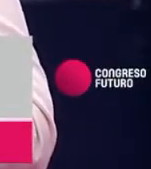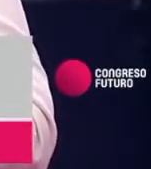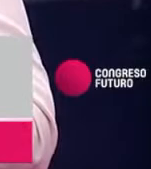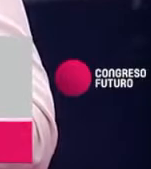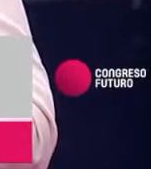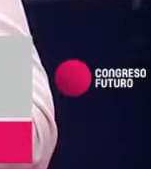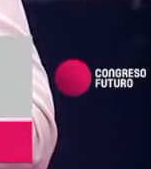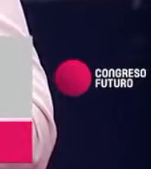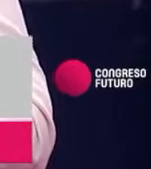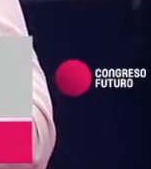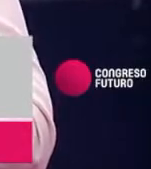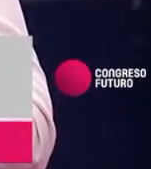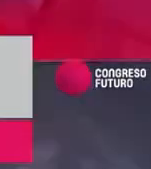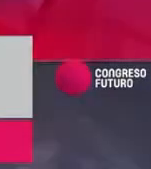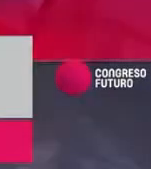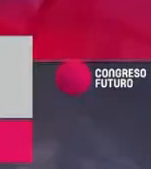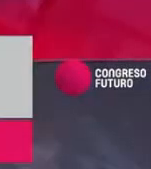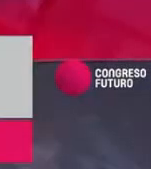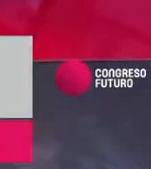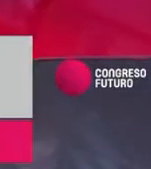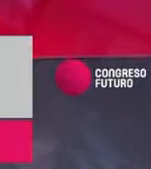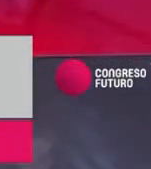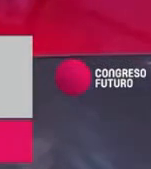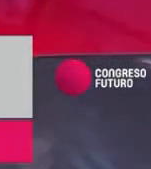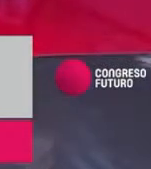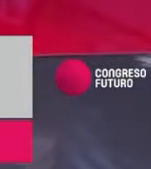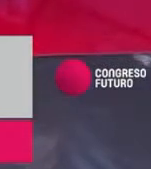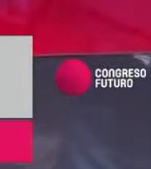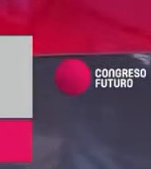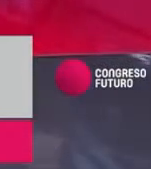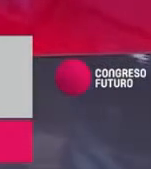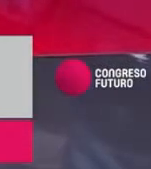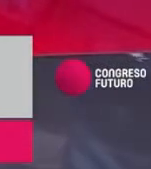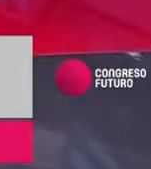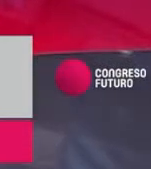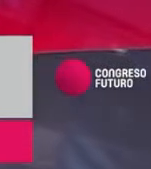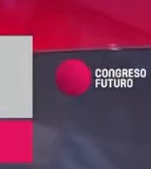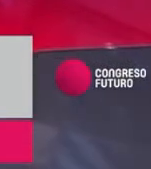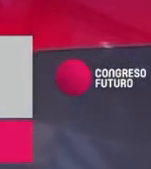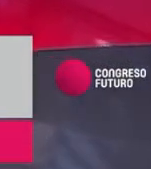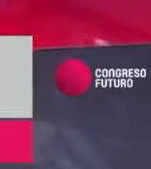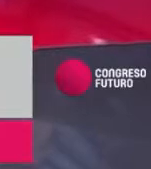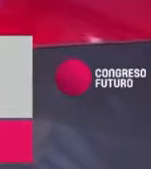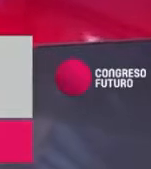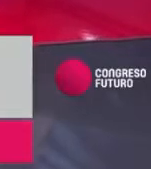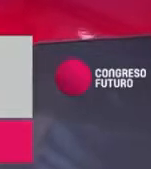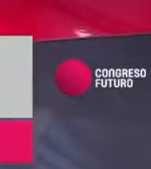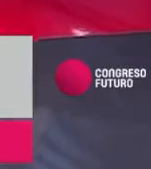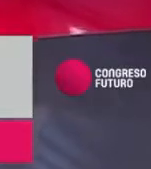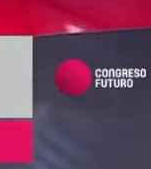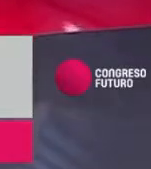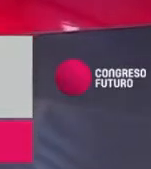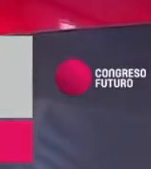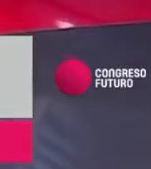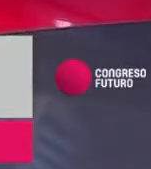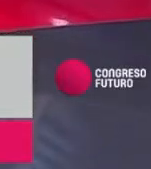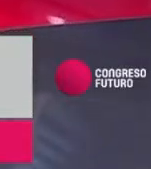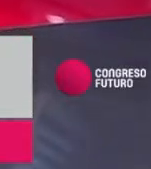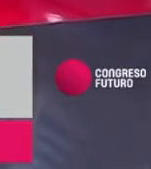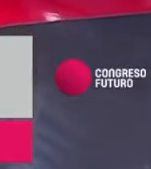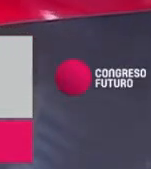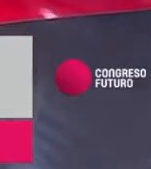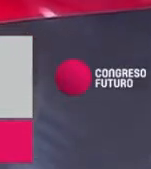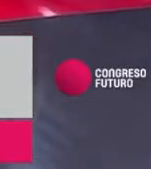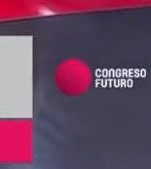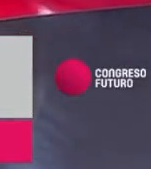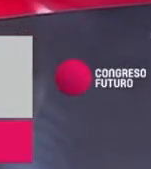de desarrollarse en distintos ámbitos, en distintos sectores económicos y digamos no es caro, no requiere